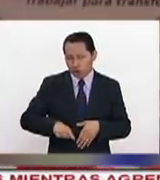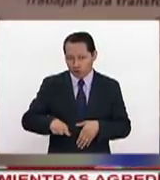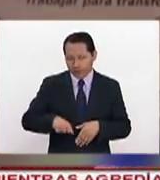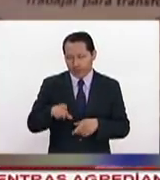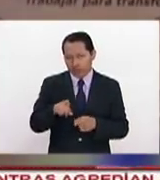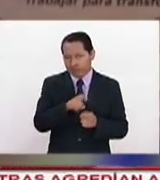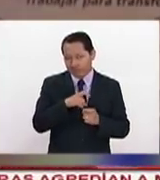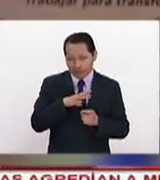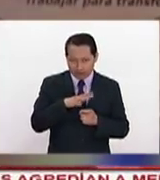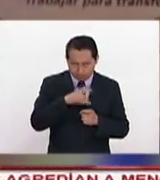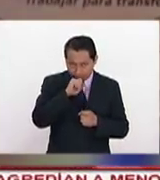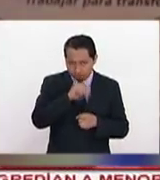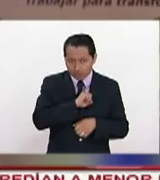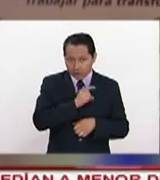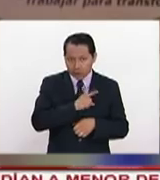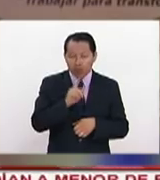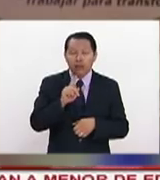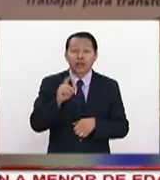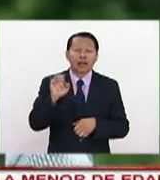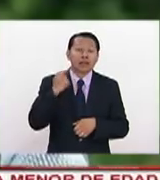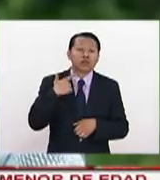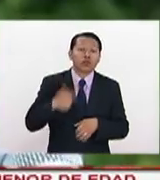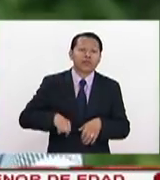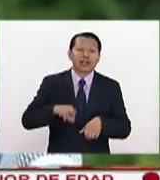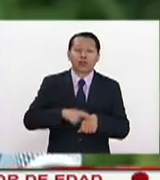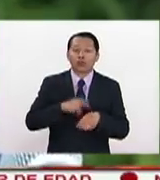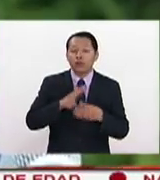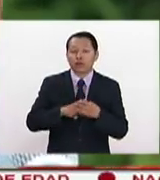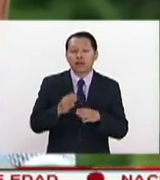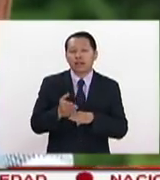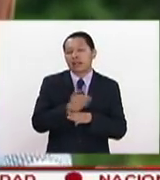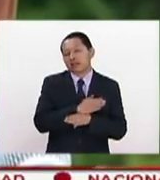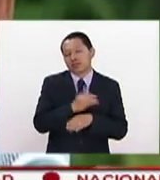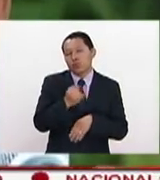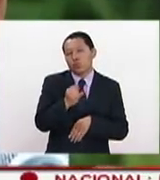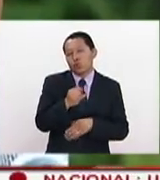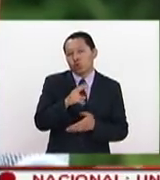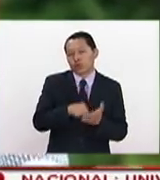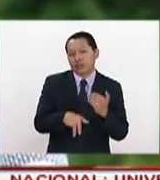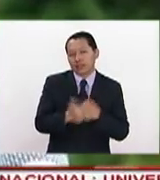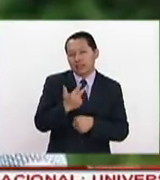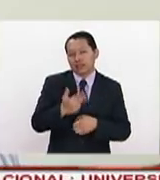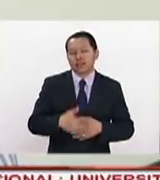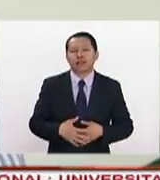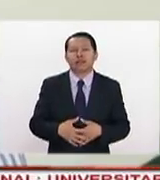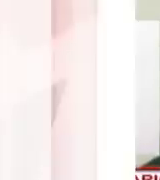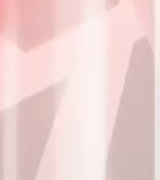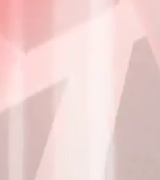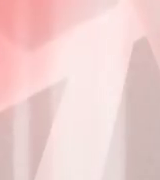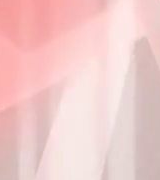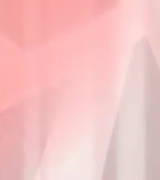del sector salud. Hay que recordar que el exgobernador se encuentra preso desde junio de 2013.